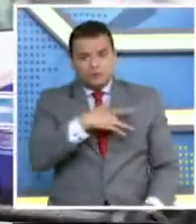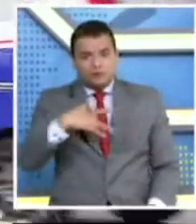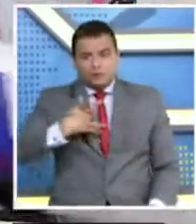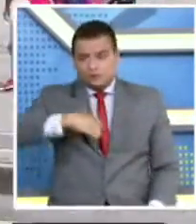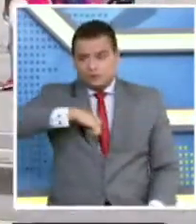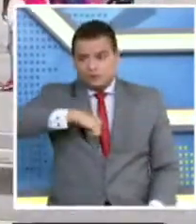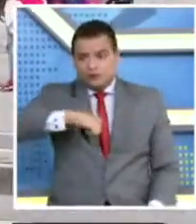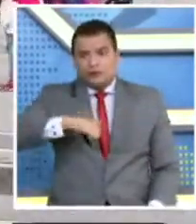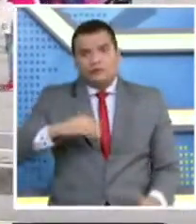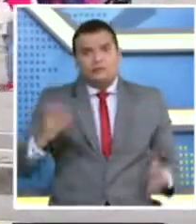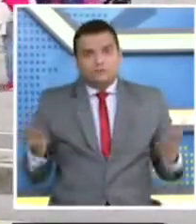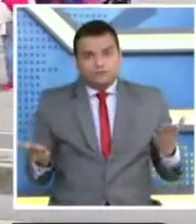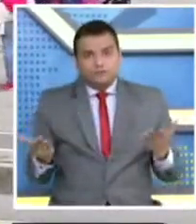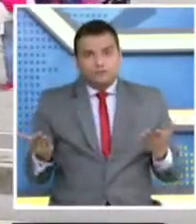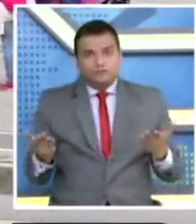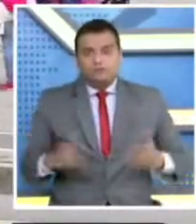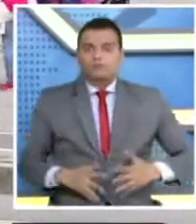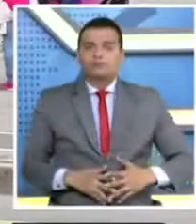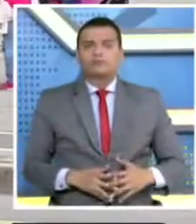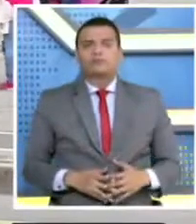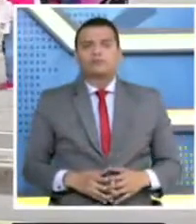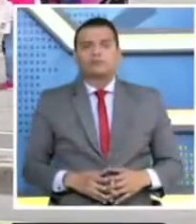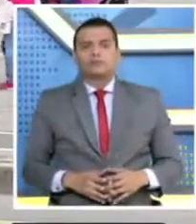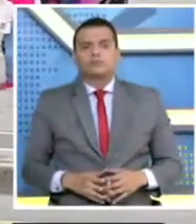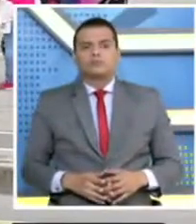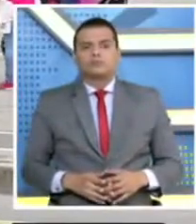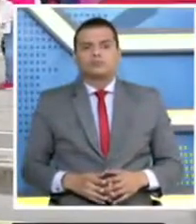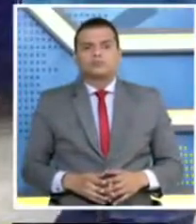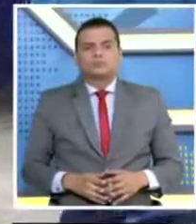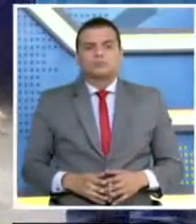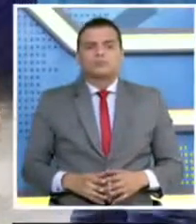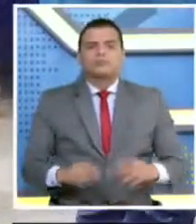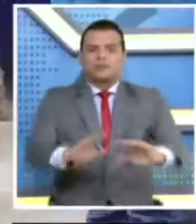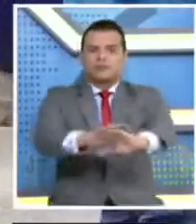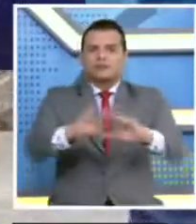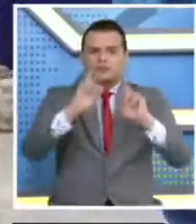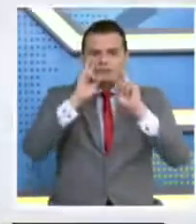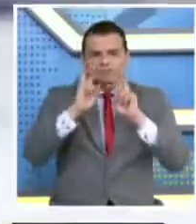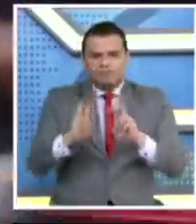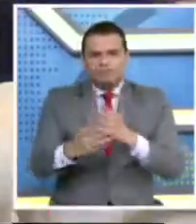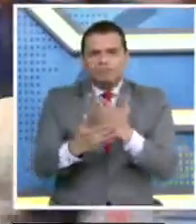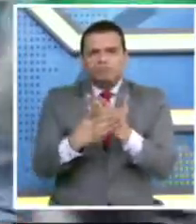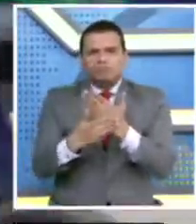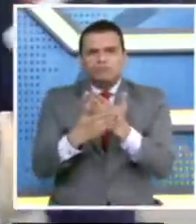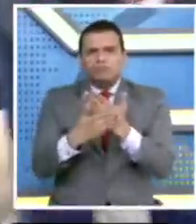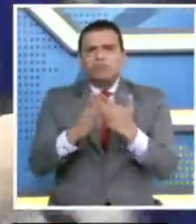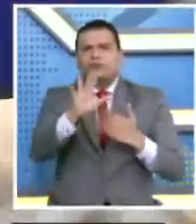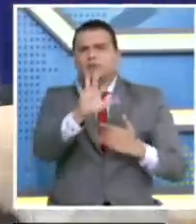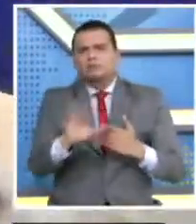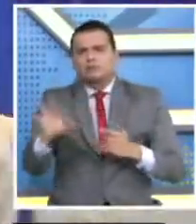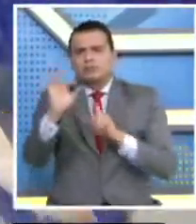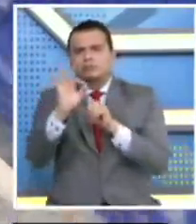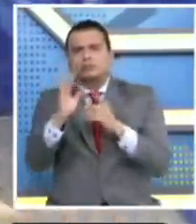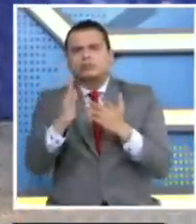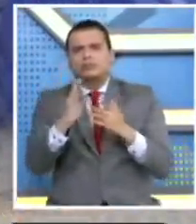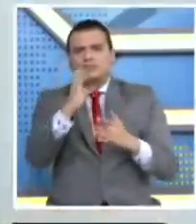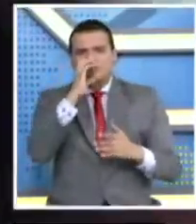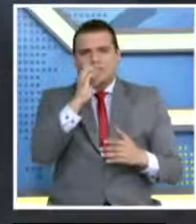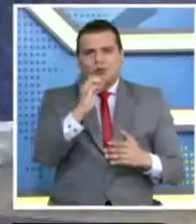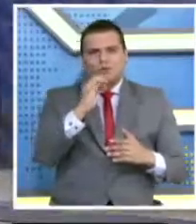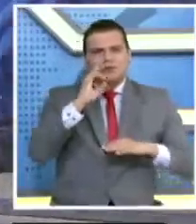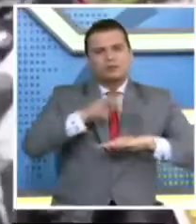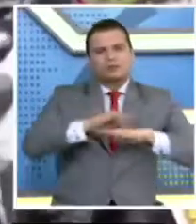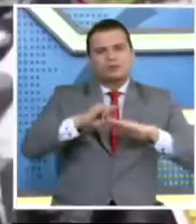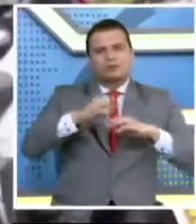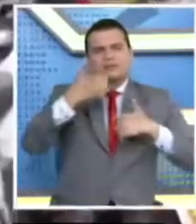vida de estas personas que se encuentran en la cárcel de Villahermosa. Las primeras investigaciones indican que el virus fue introducido al penal por un guardián del INPEC.